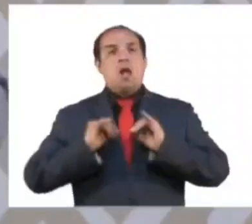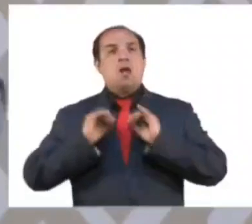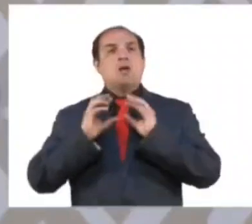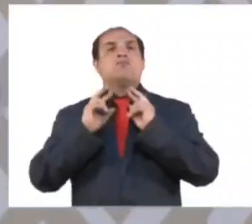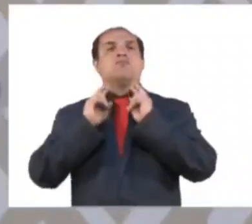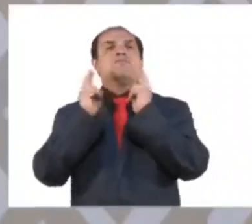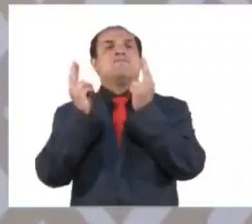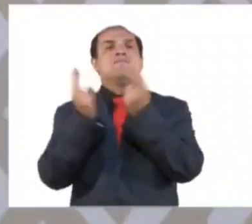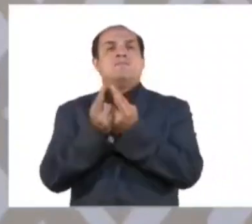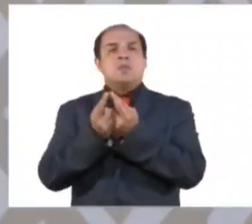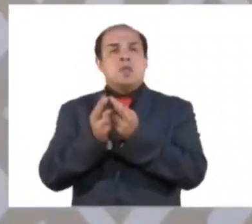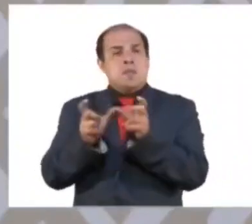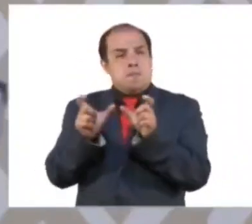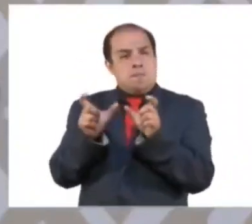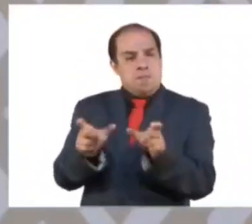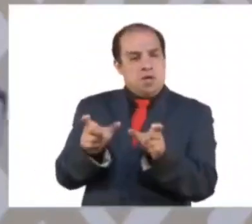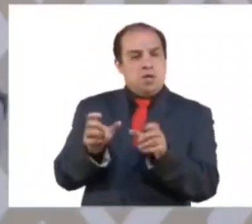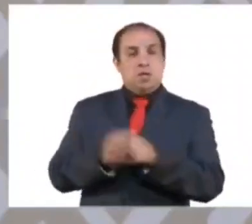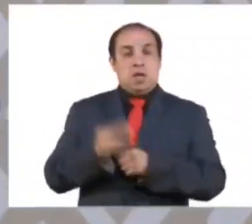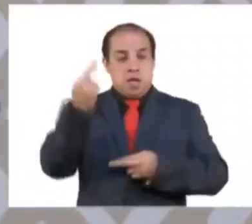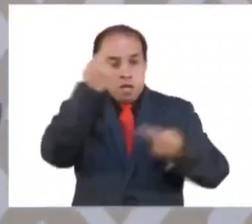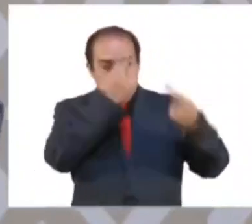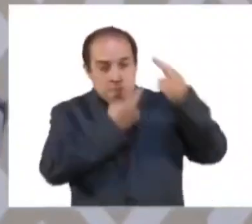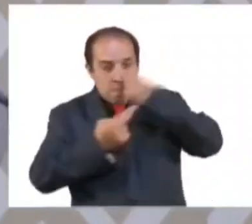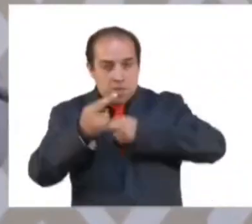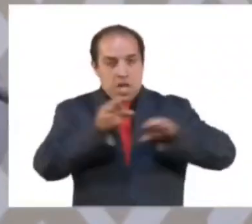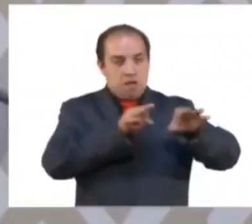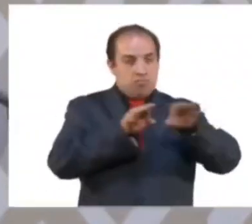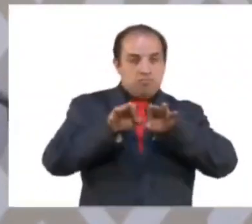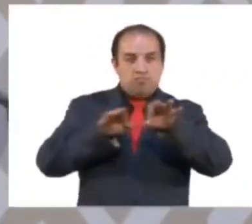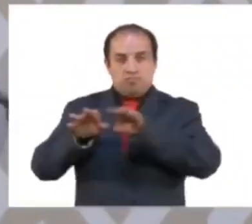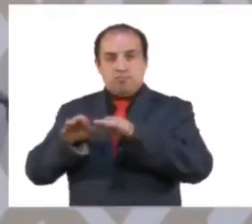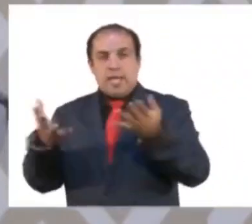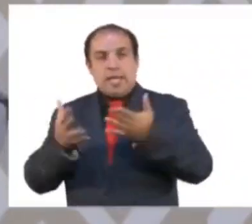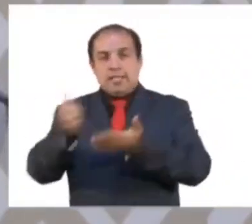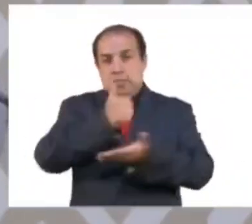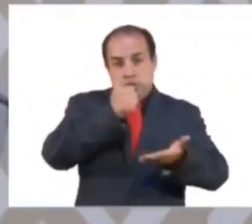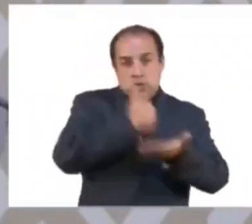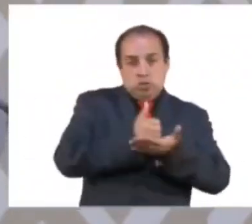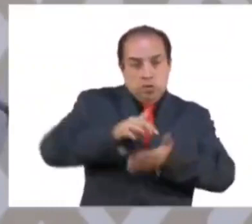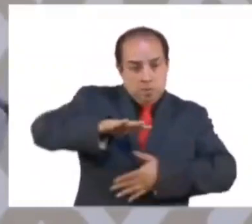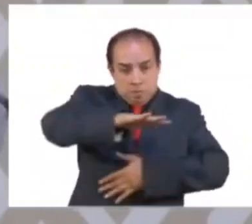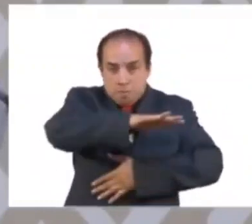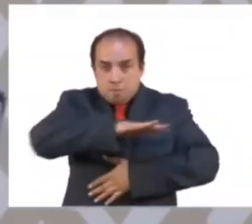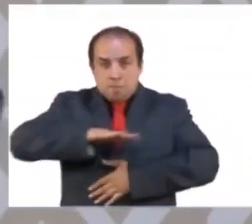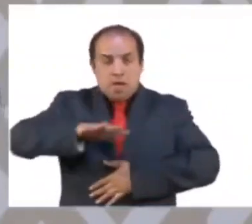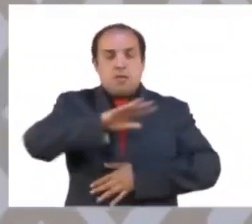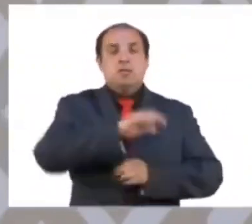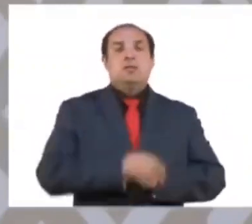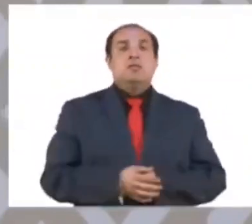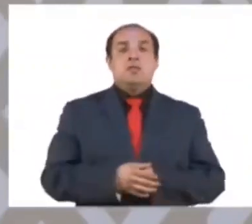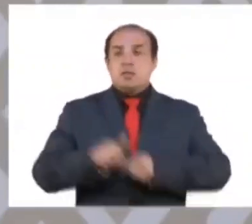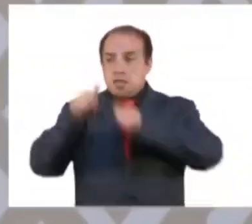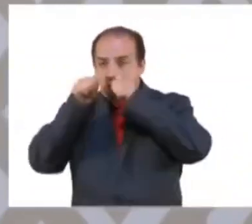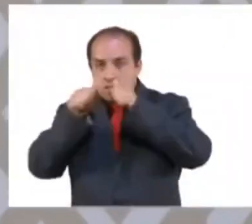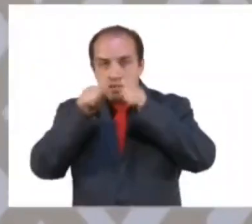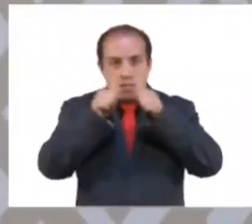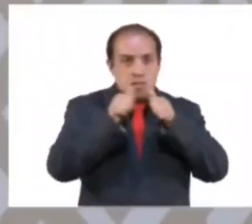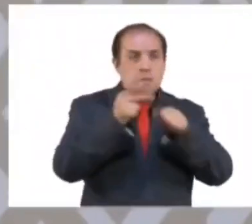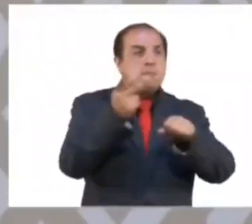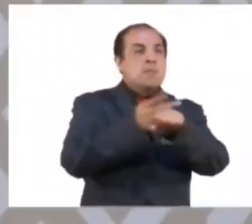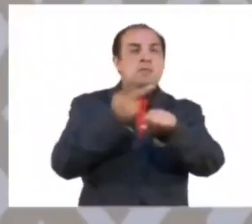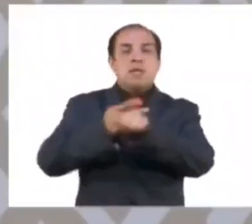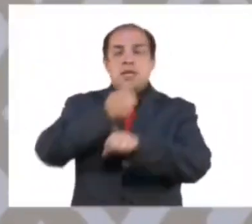Seguridad revisa las obras que hay en toda la ciudad, está pendiente de todo lo que pasa, de cada una de